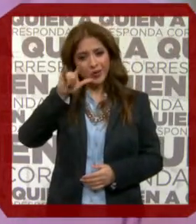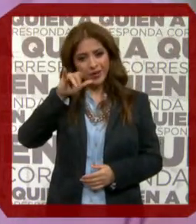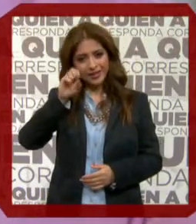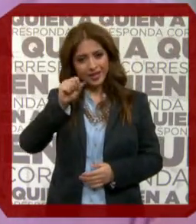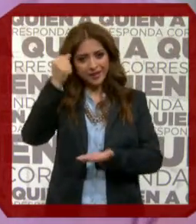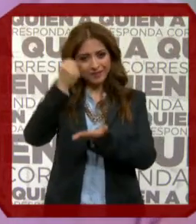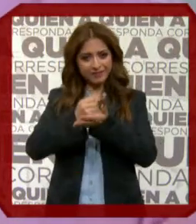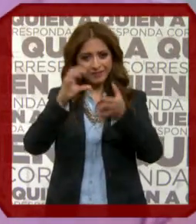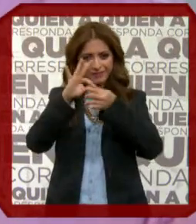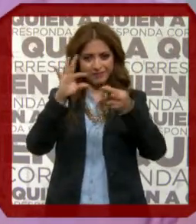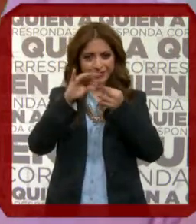corresponda anagabriela valderas